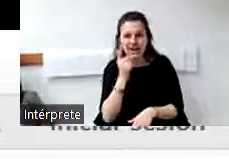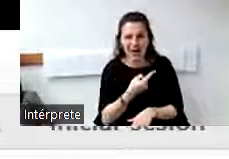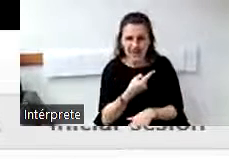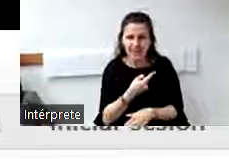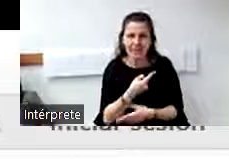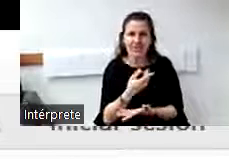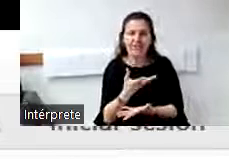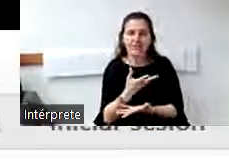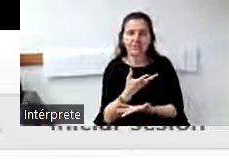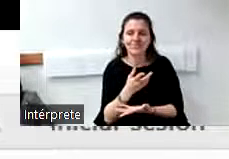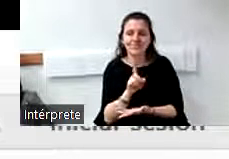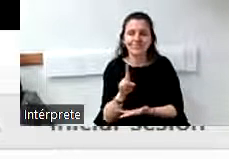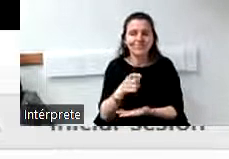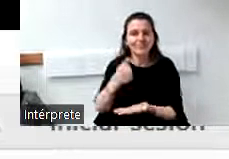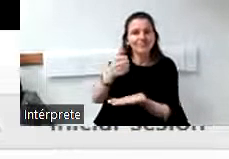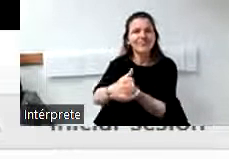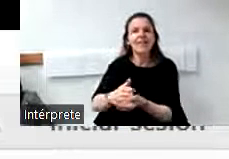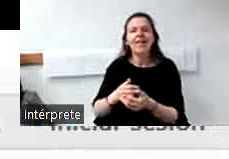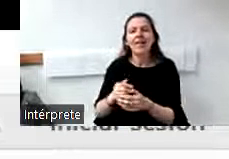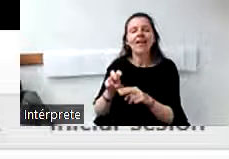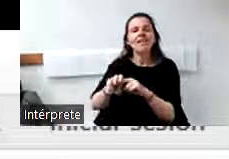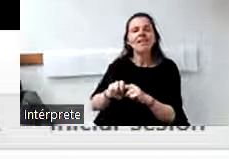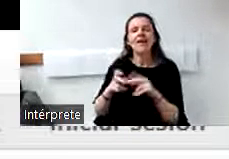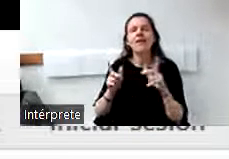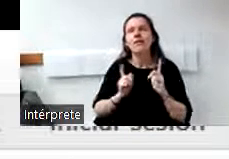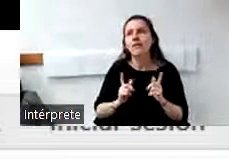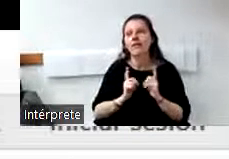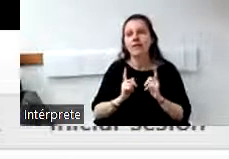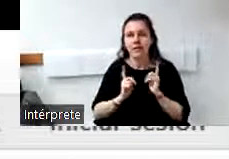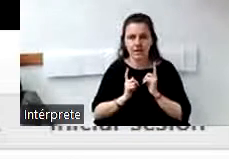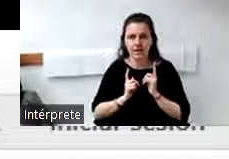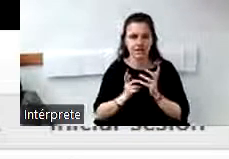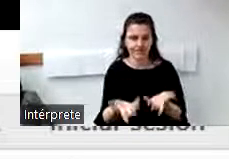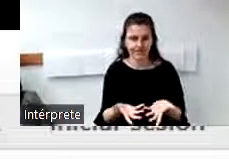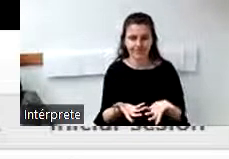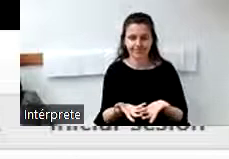exponernos en la situación de consulta alguna de esas